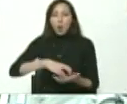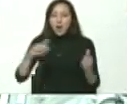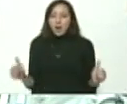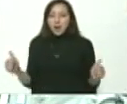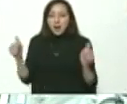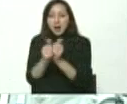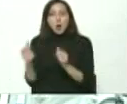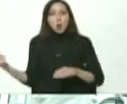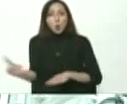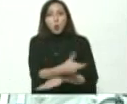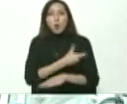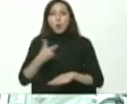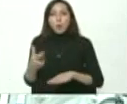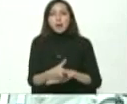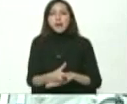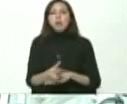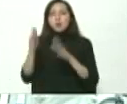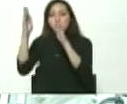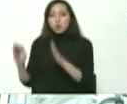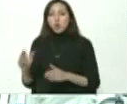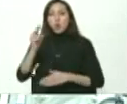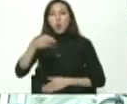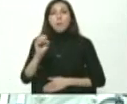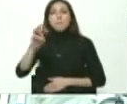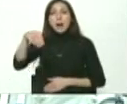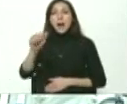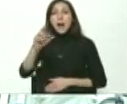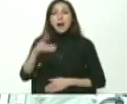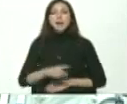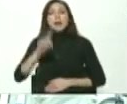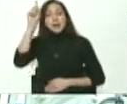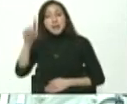nuestro gobernador Omar Prieto, nuestra alcaldesa Keirinet Fernández y la